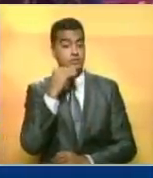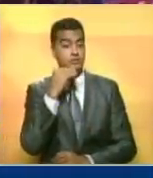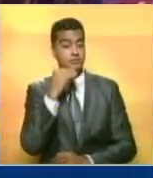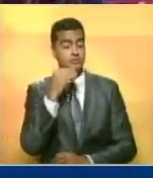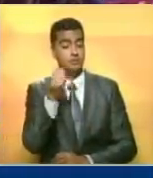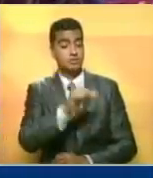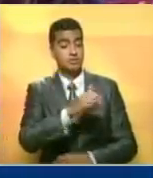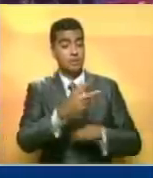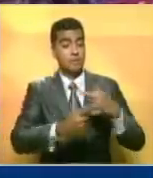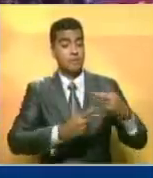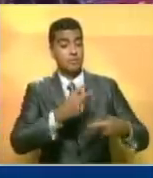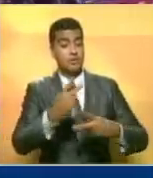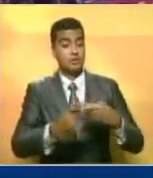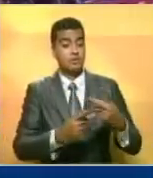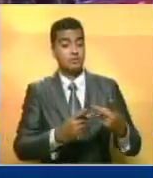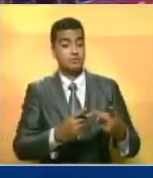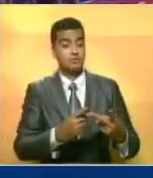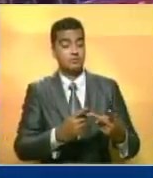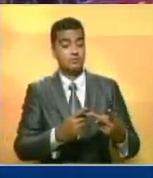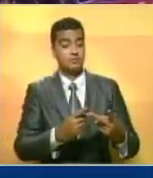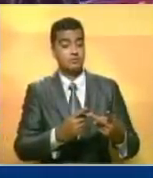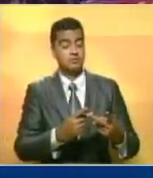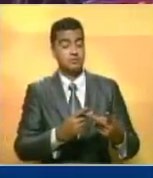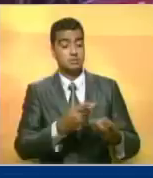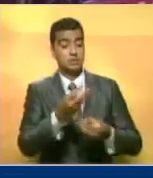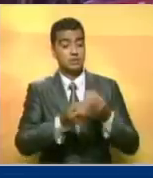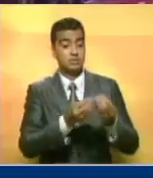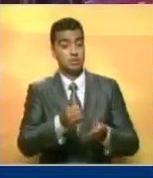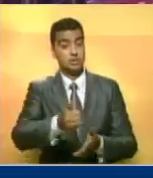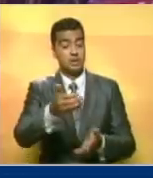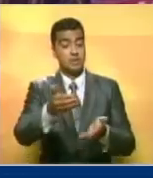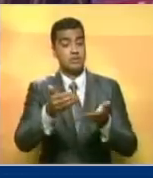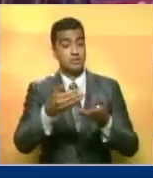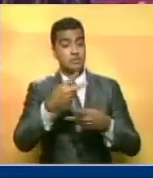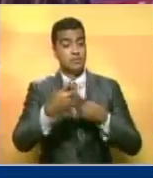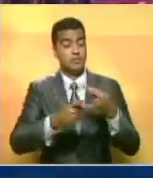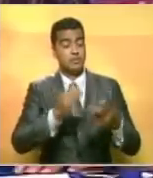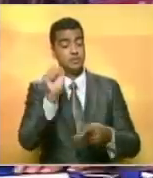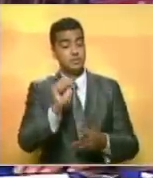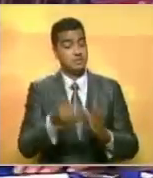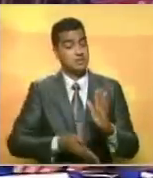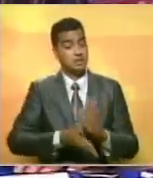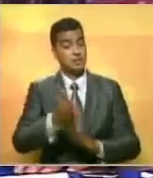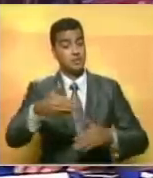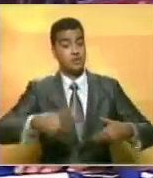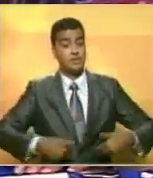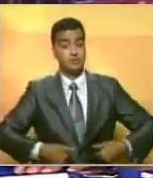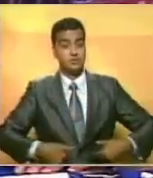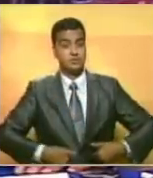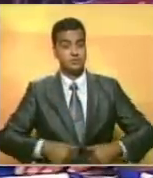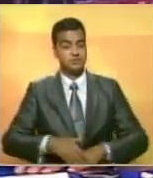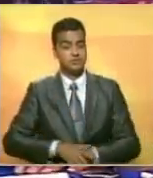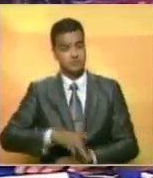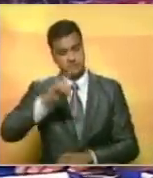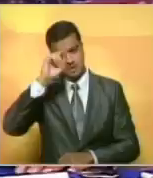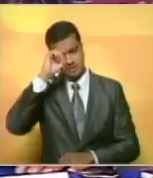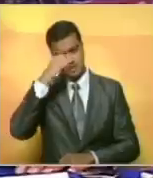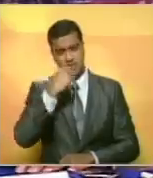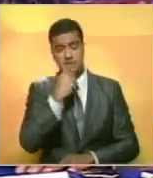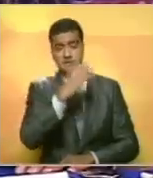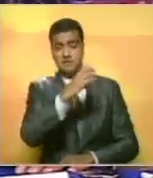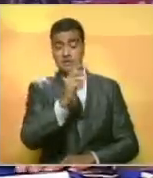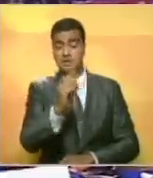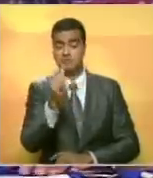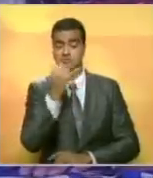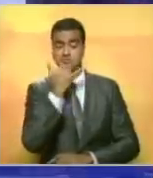una derrota política si nos desorganizando será un gran triunfo político si seguimos luchando López cree que el cne falló como